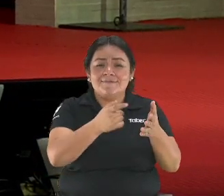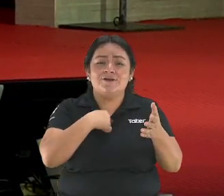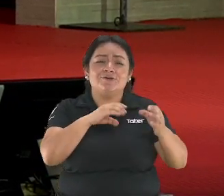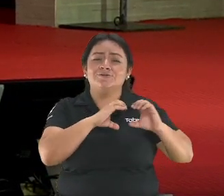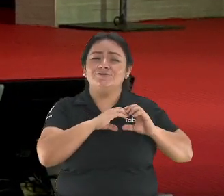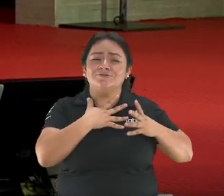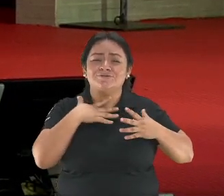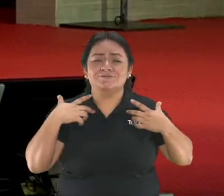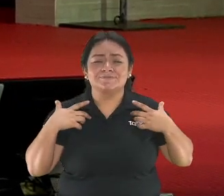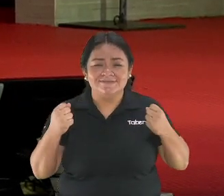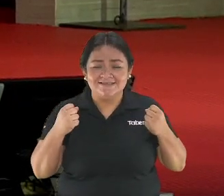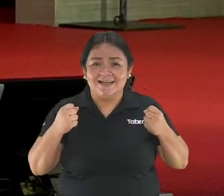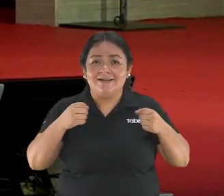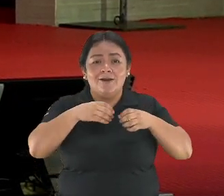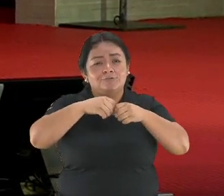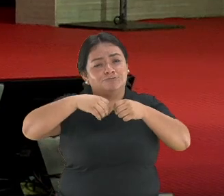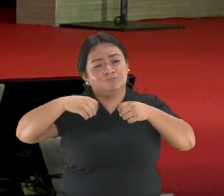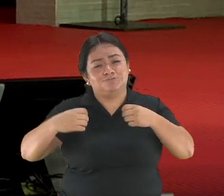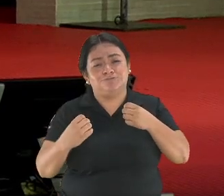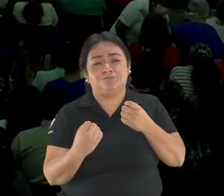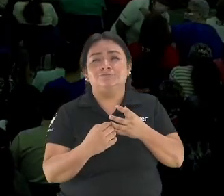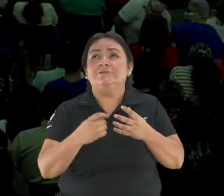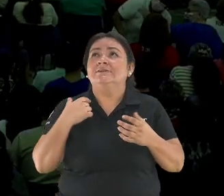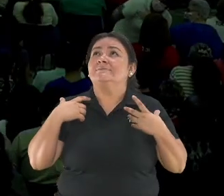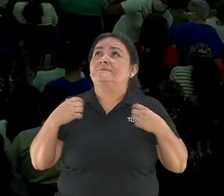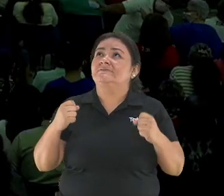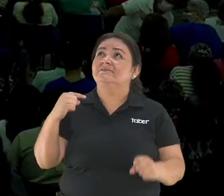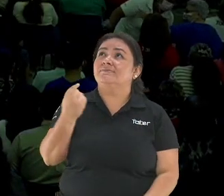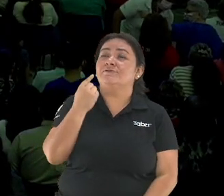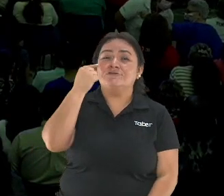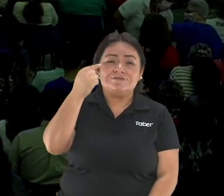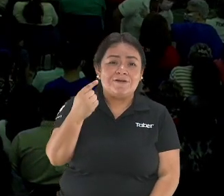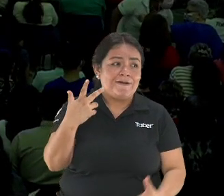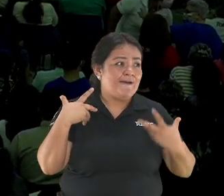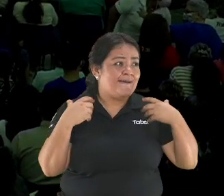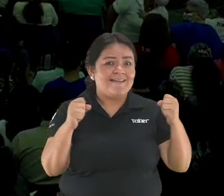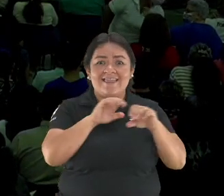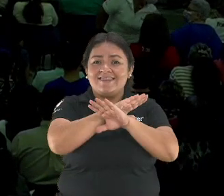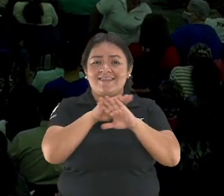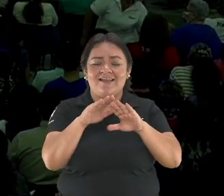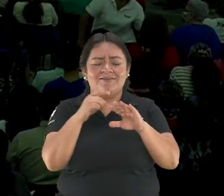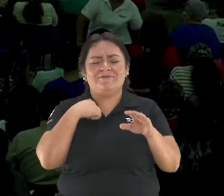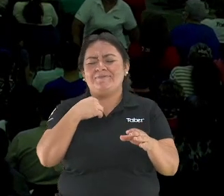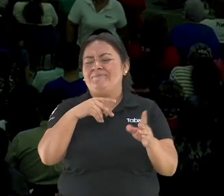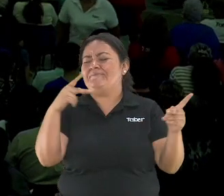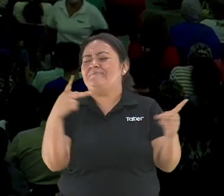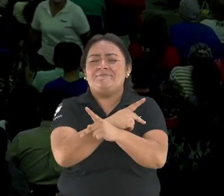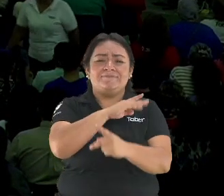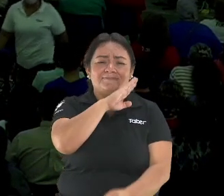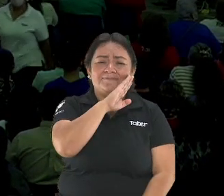el corazón que me arregle los intestinos que me sane pero en lugar de ver la sanidad más mal me pongo